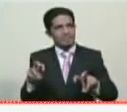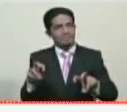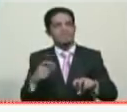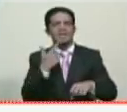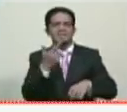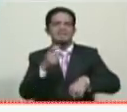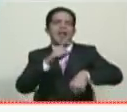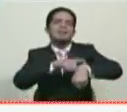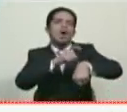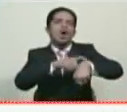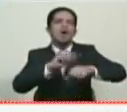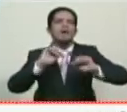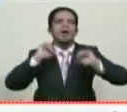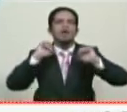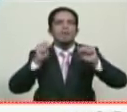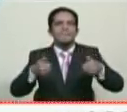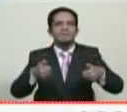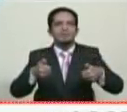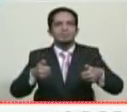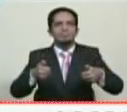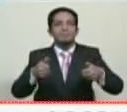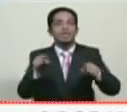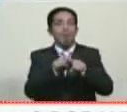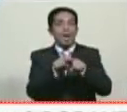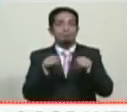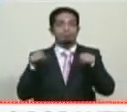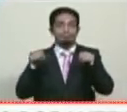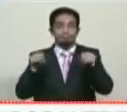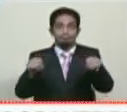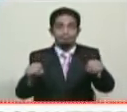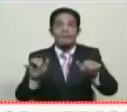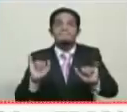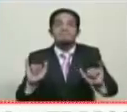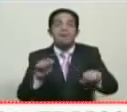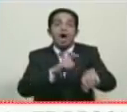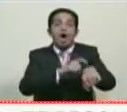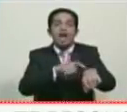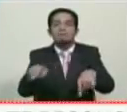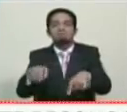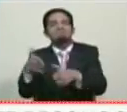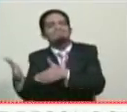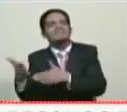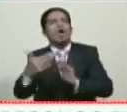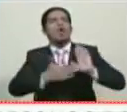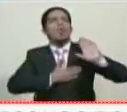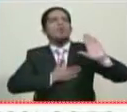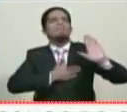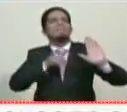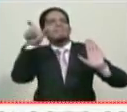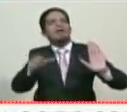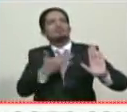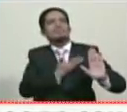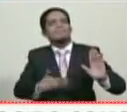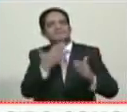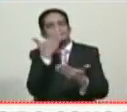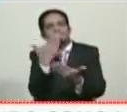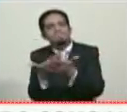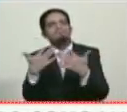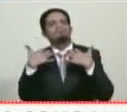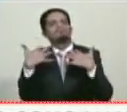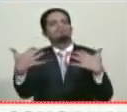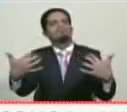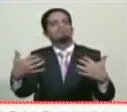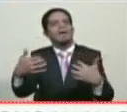que se desarrolló el evento casi en paralelo al acto de juramentación del presidente de la República, Nicolás Maduro Moros, ante el Tribunal Supremo